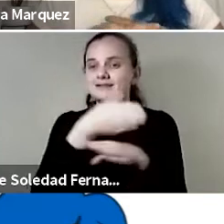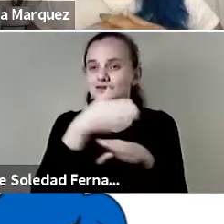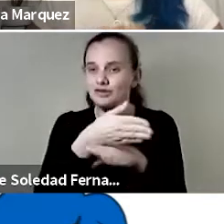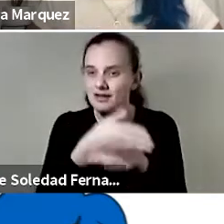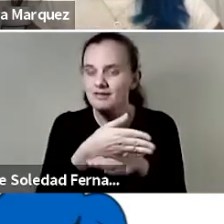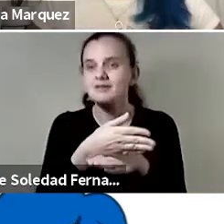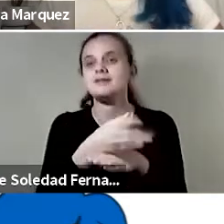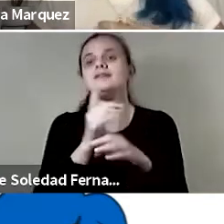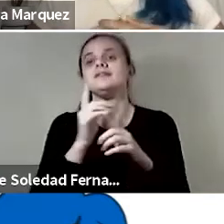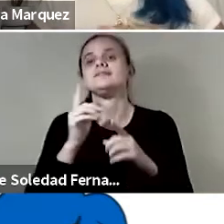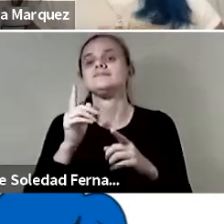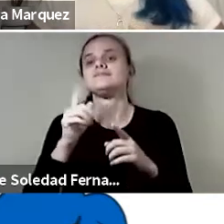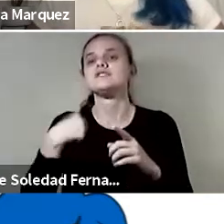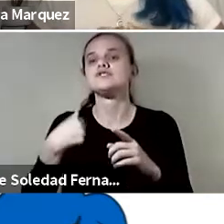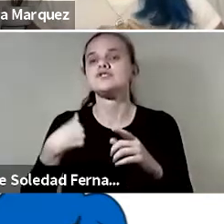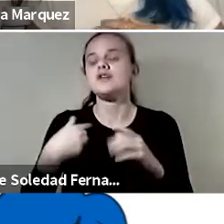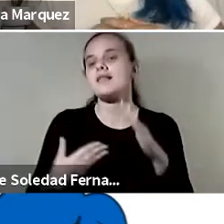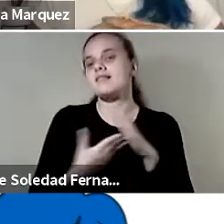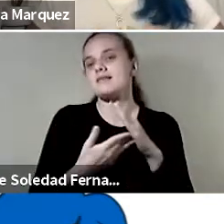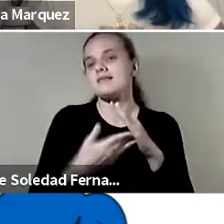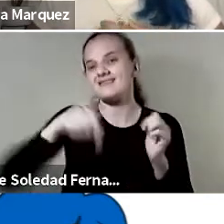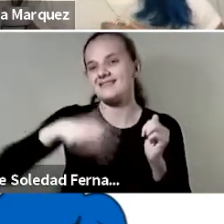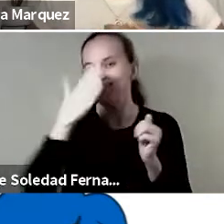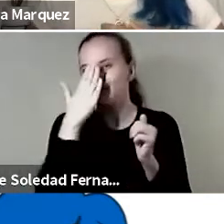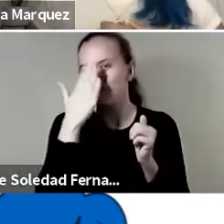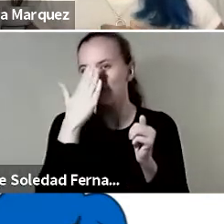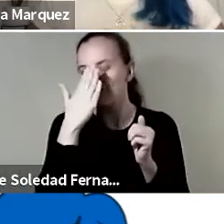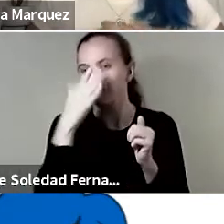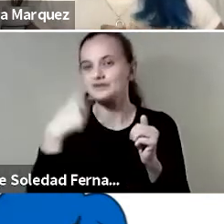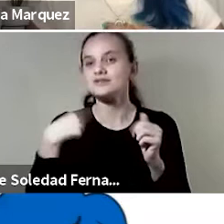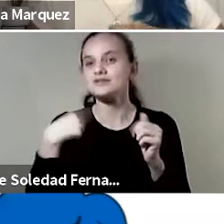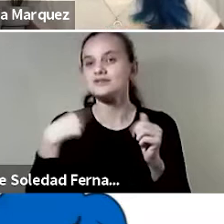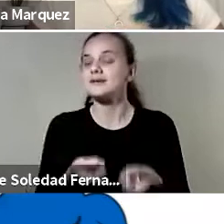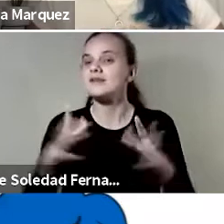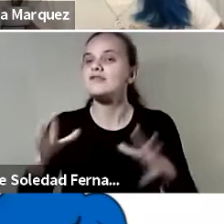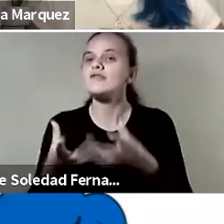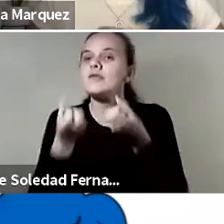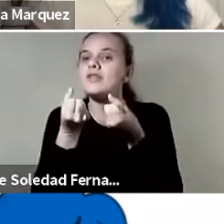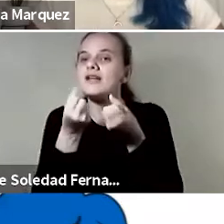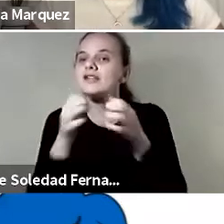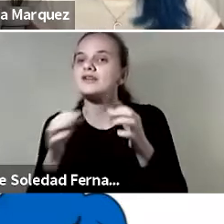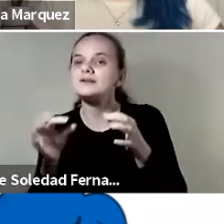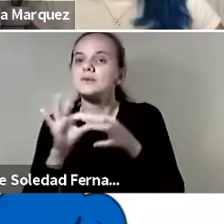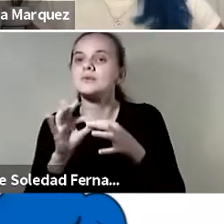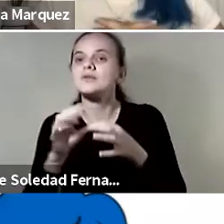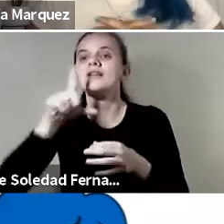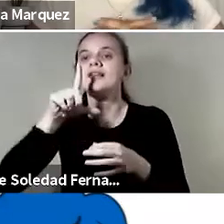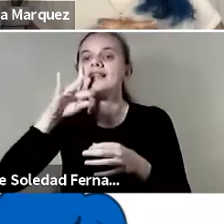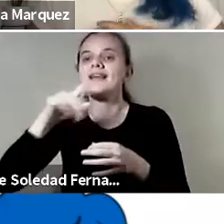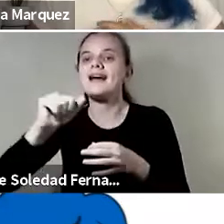de Profesionales de Accesibilidad, miembro de la Interaction Design Foundation, soy líder local de acá de